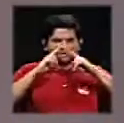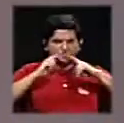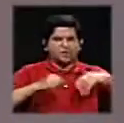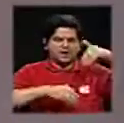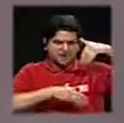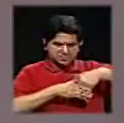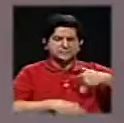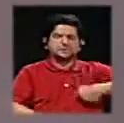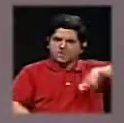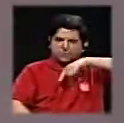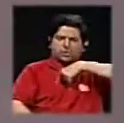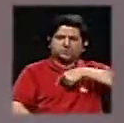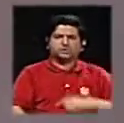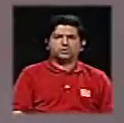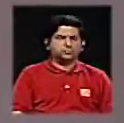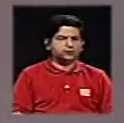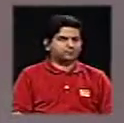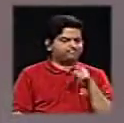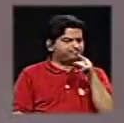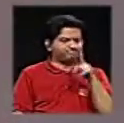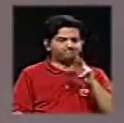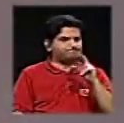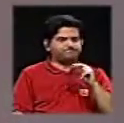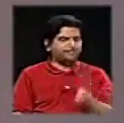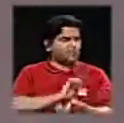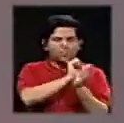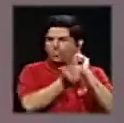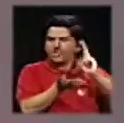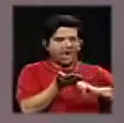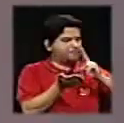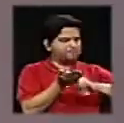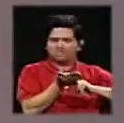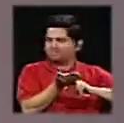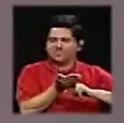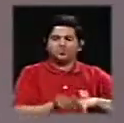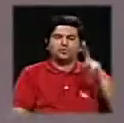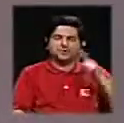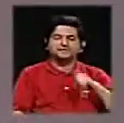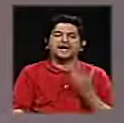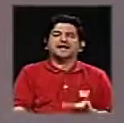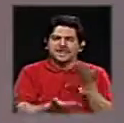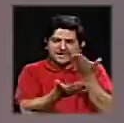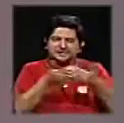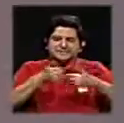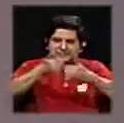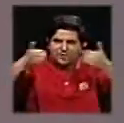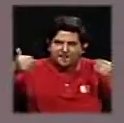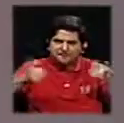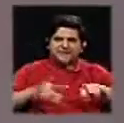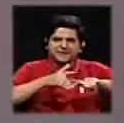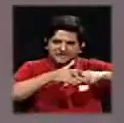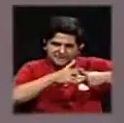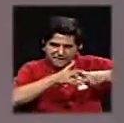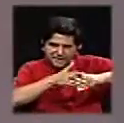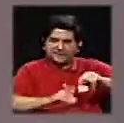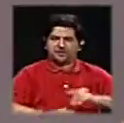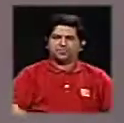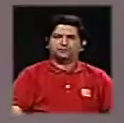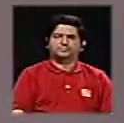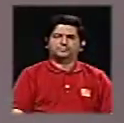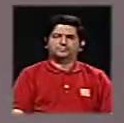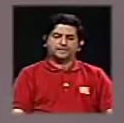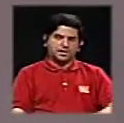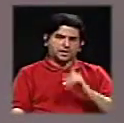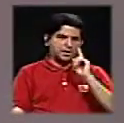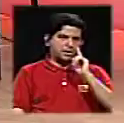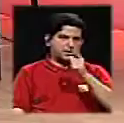nuestra. Nosotros creemos que no se debió haber hecho un cambio de contrato, sino que se debió haber sacado una licitación aparte para hacer una reconstrucción.